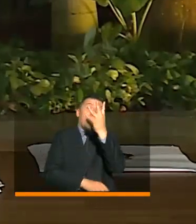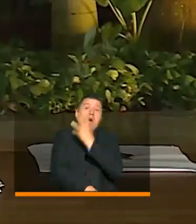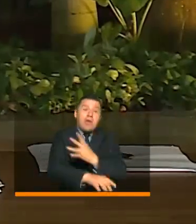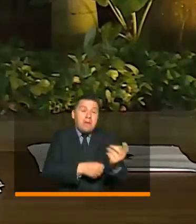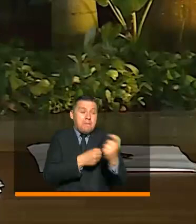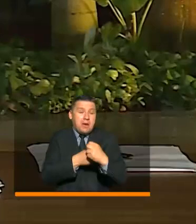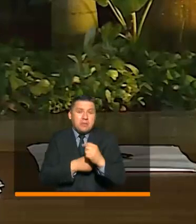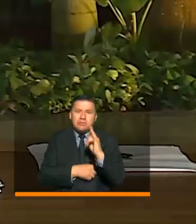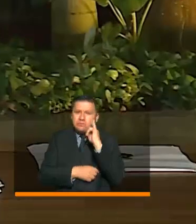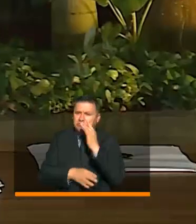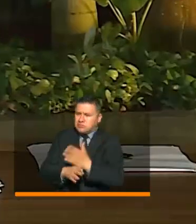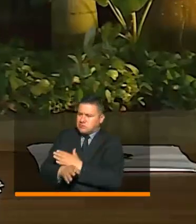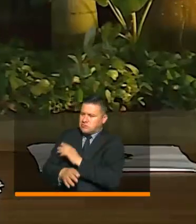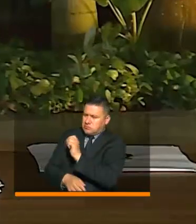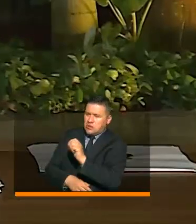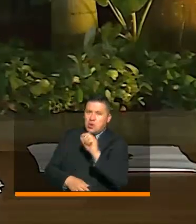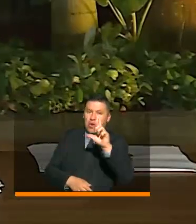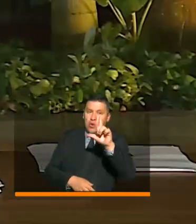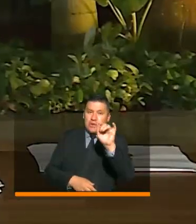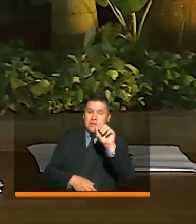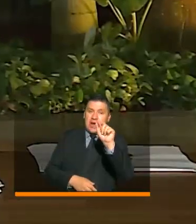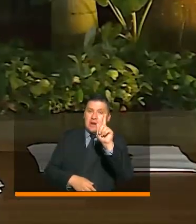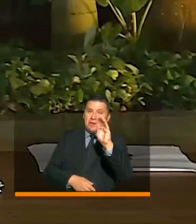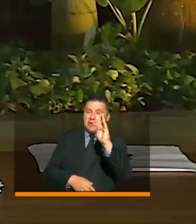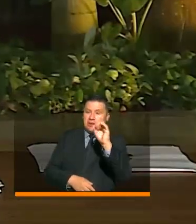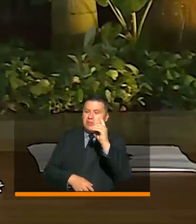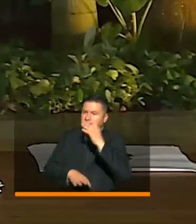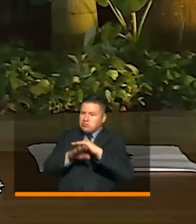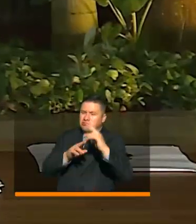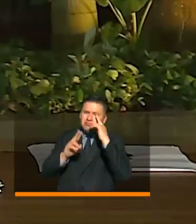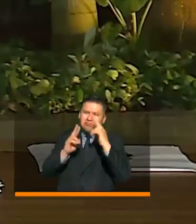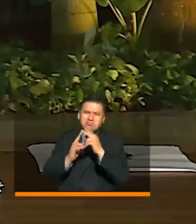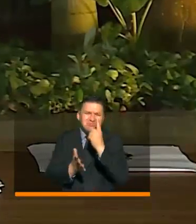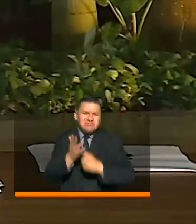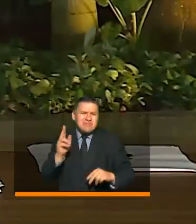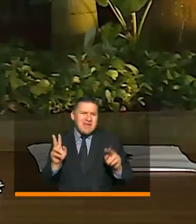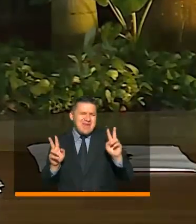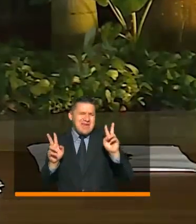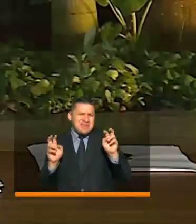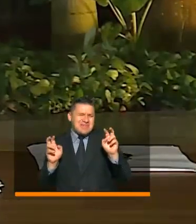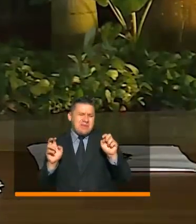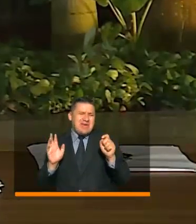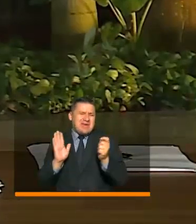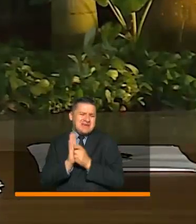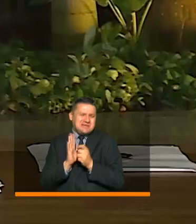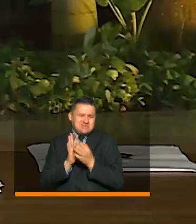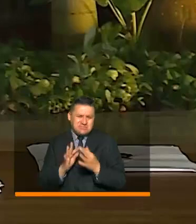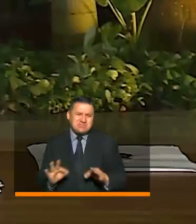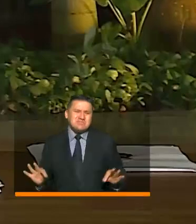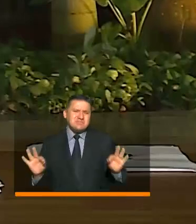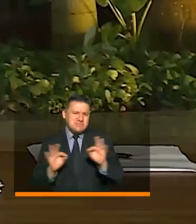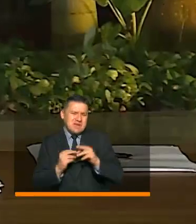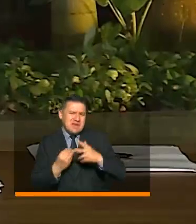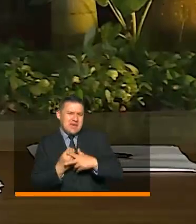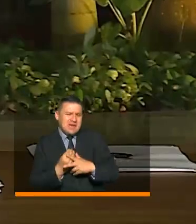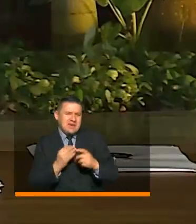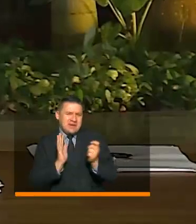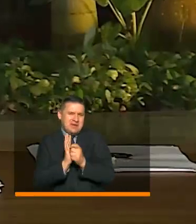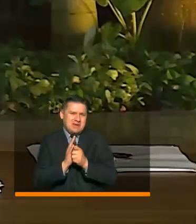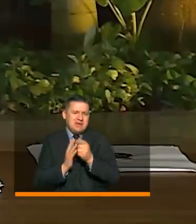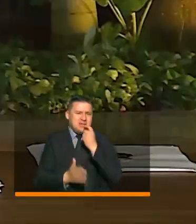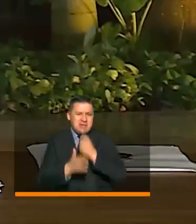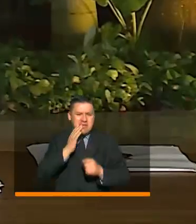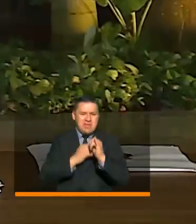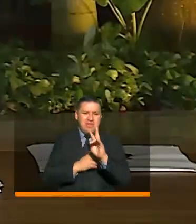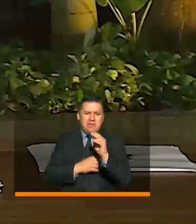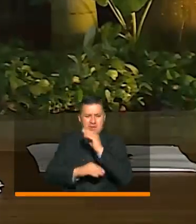Antes de escucharlo a usted, doctor Luis Alberto, yo quiero invitar a los colombianos para que conozcan en qué consiste esta importante herramienta que es la